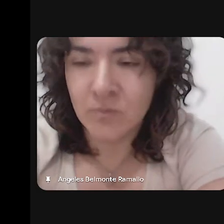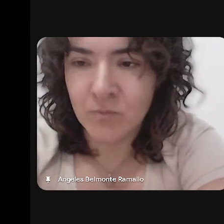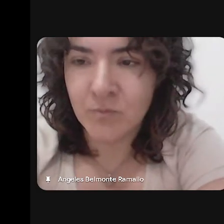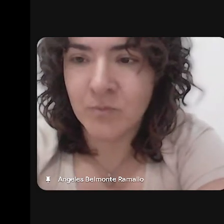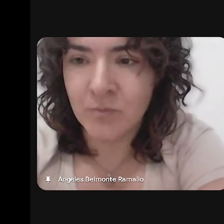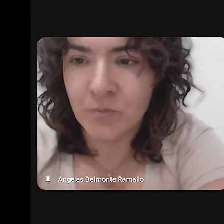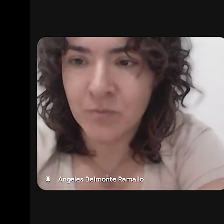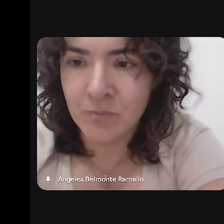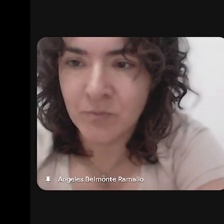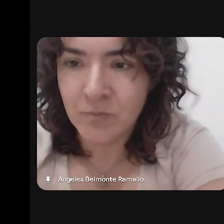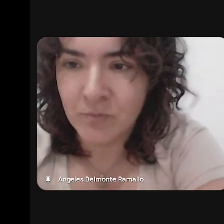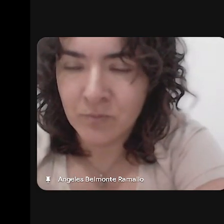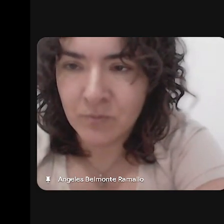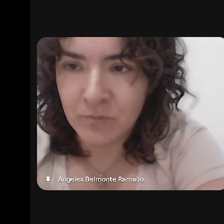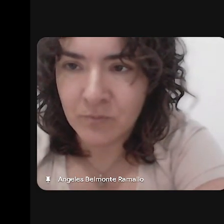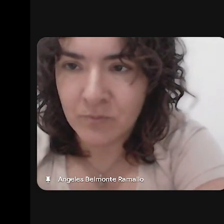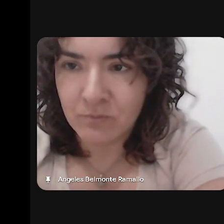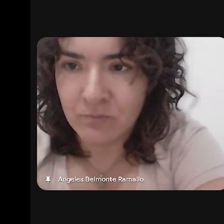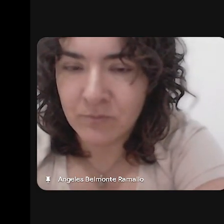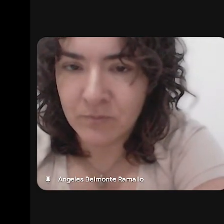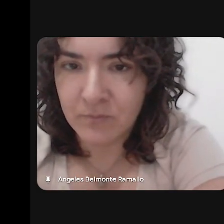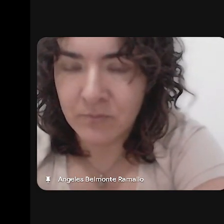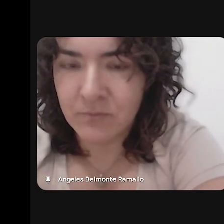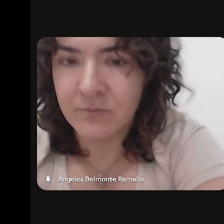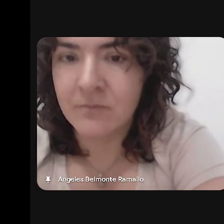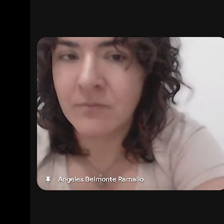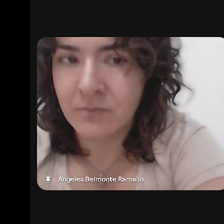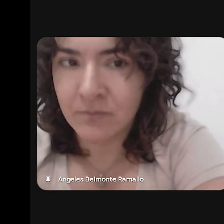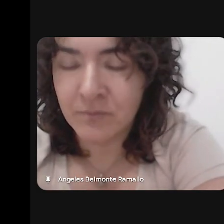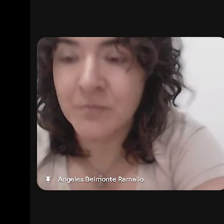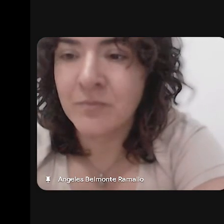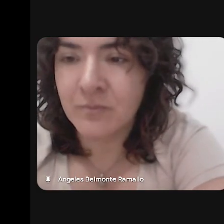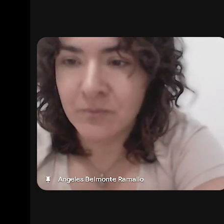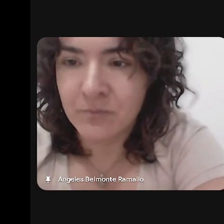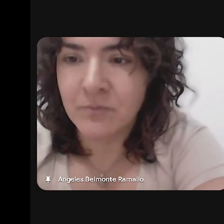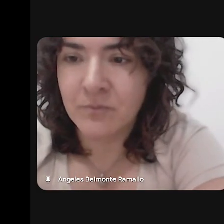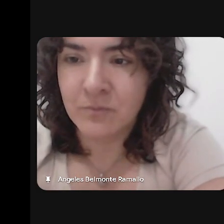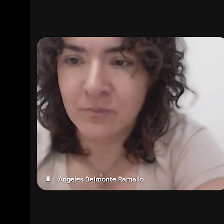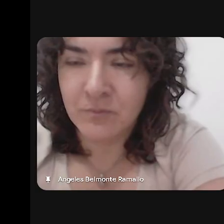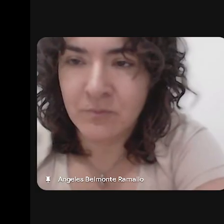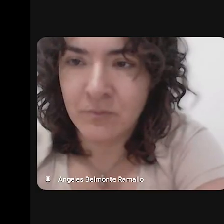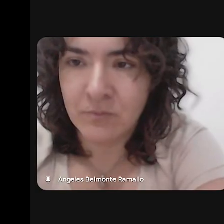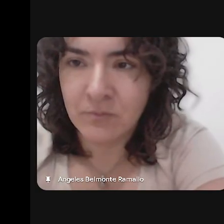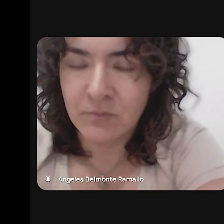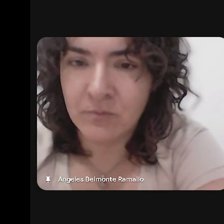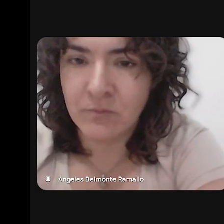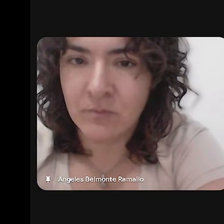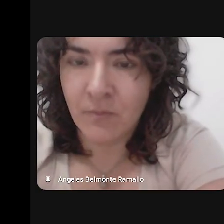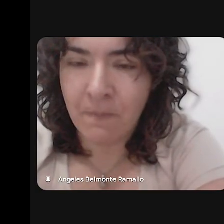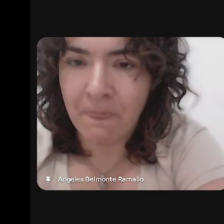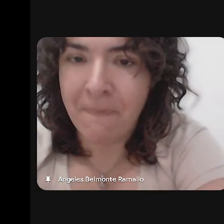cursos del secundario se adaptan a este juego. Este juego, por ejemplo, con uno me